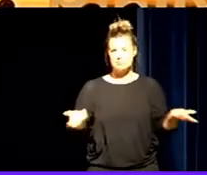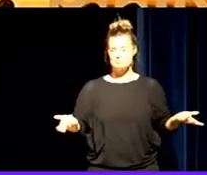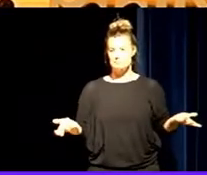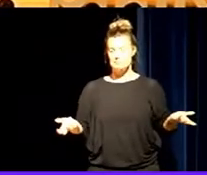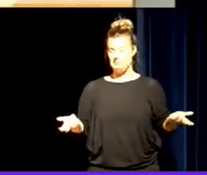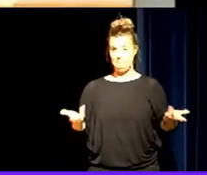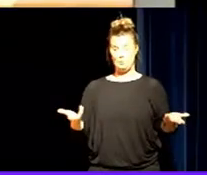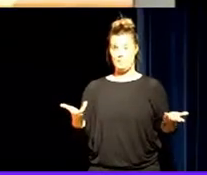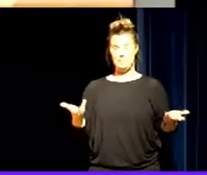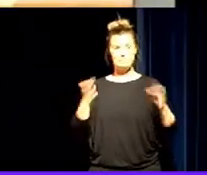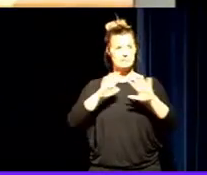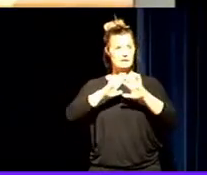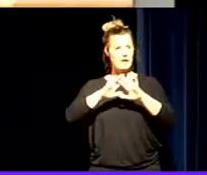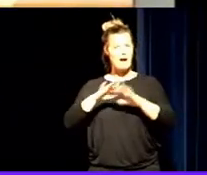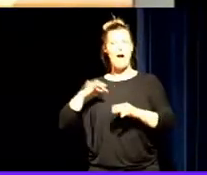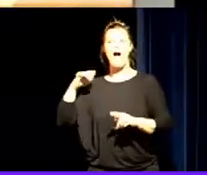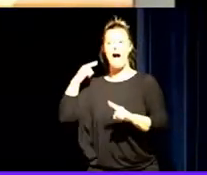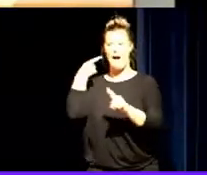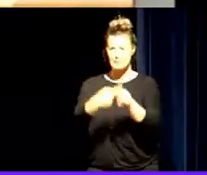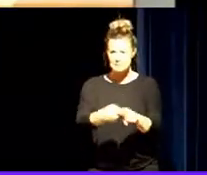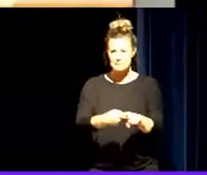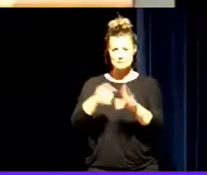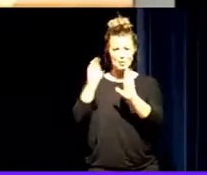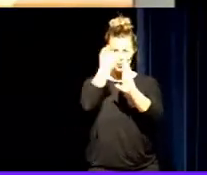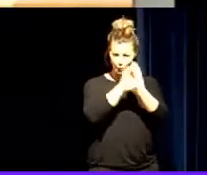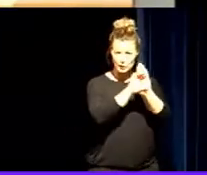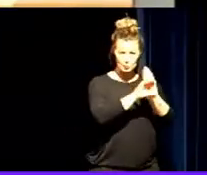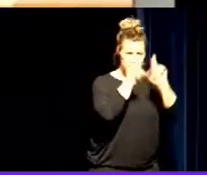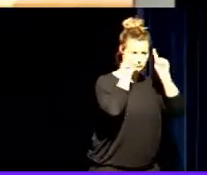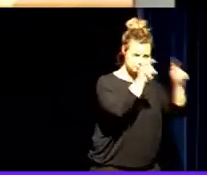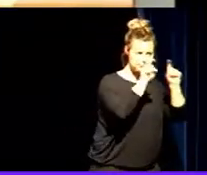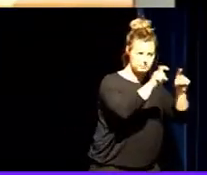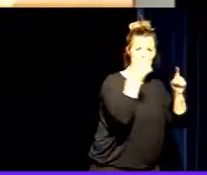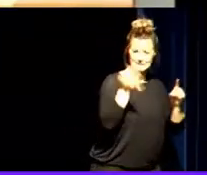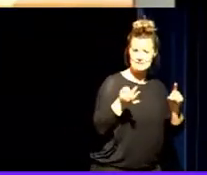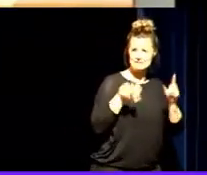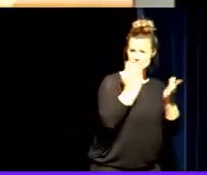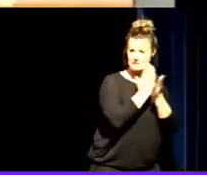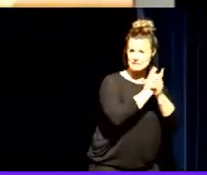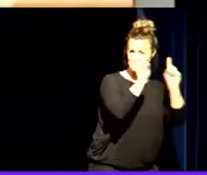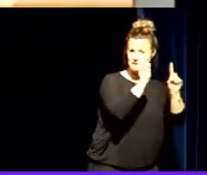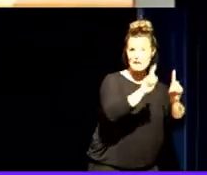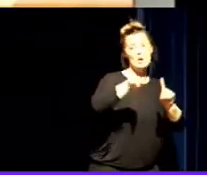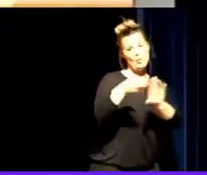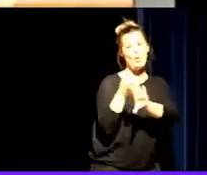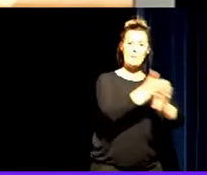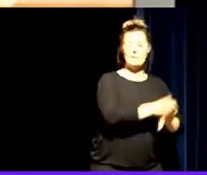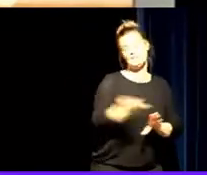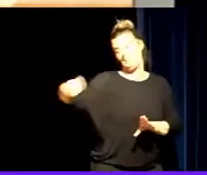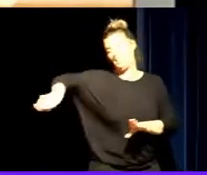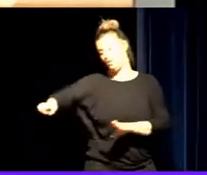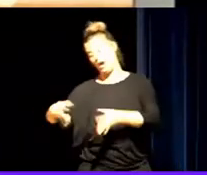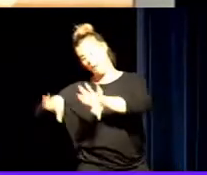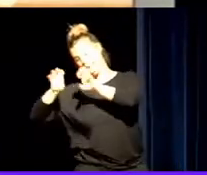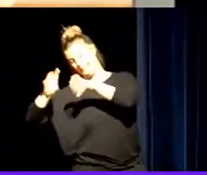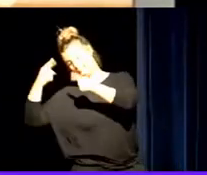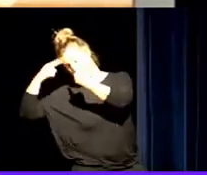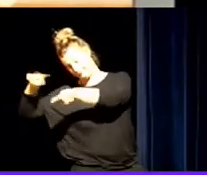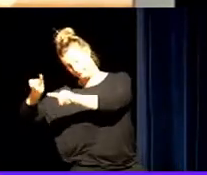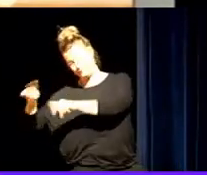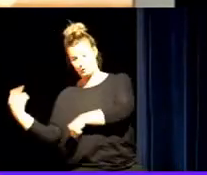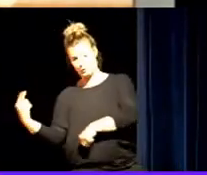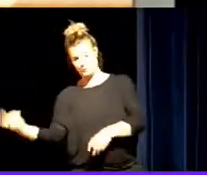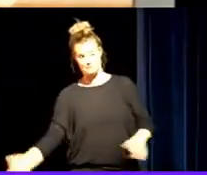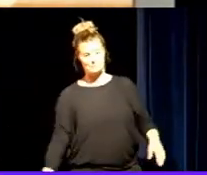o sea, que además del currículum que se supone que queréis dar, pues está luego el que aprende, ¿no? O sea, el que aprende sobre